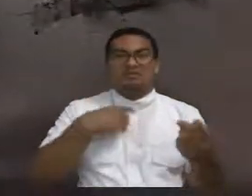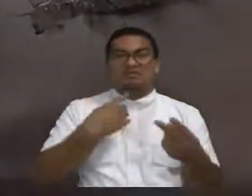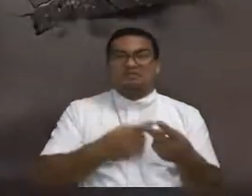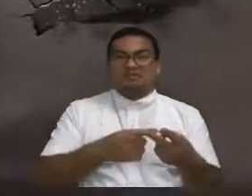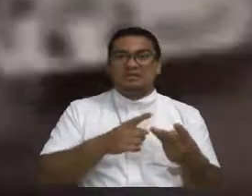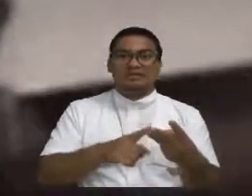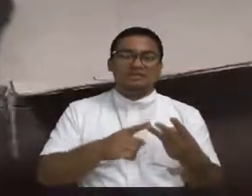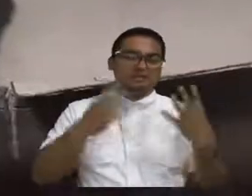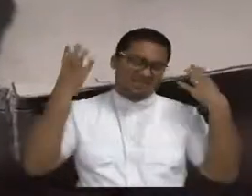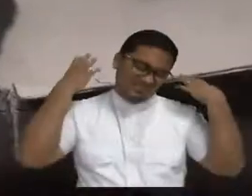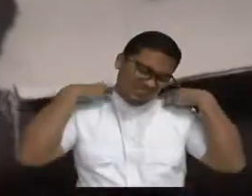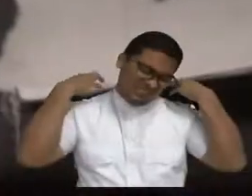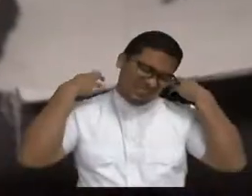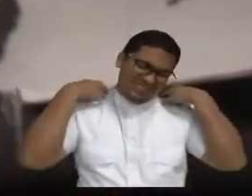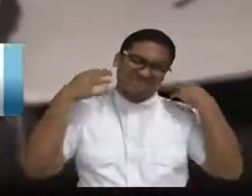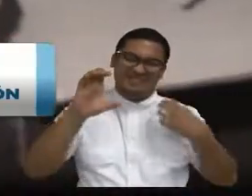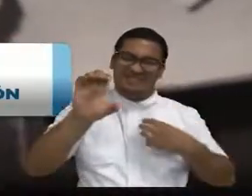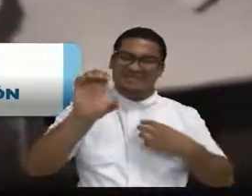En el periodo del posparto